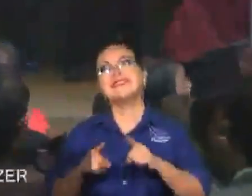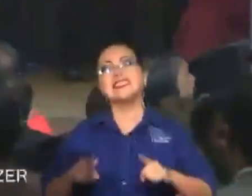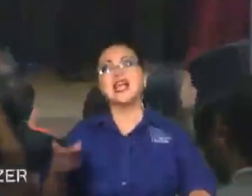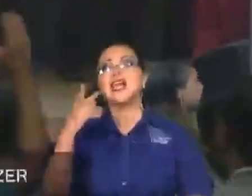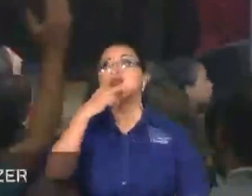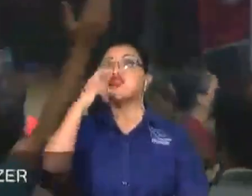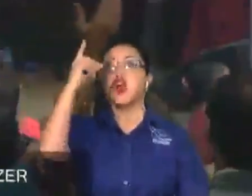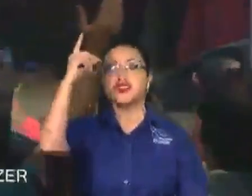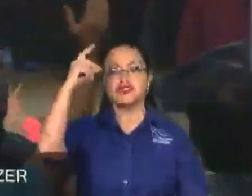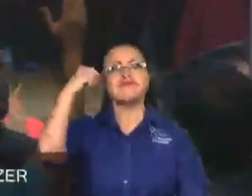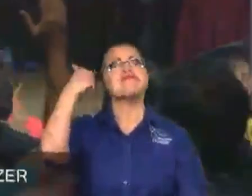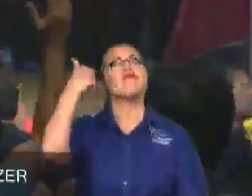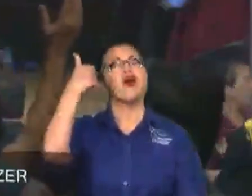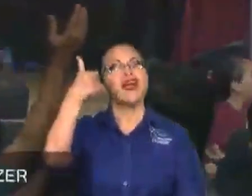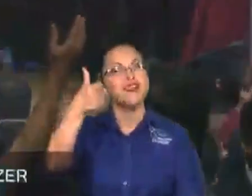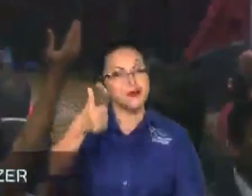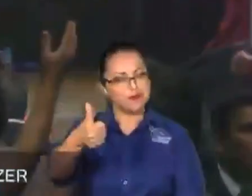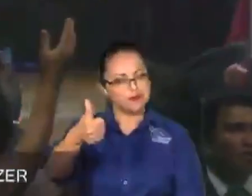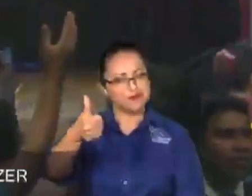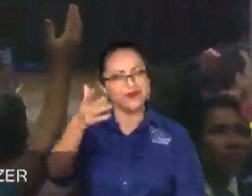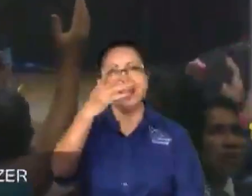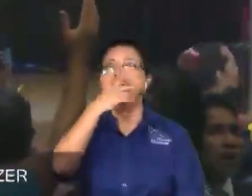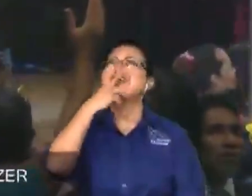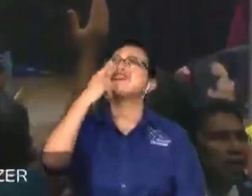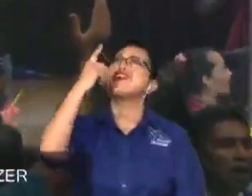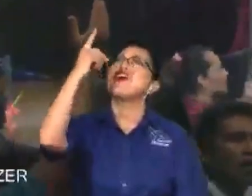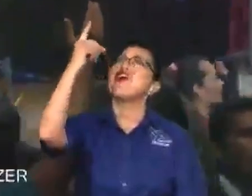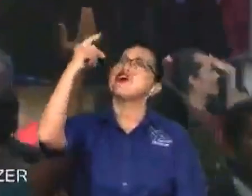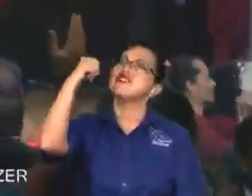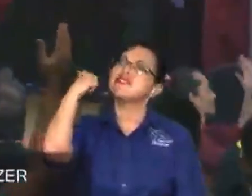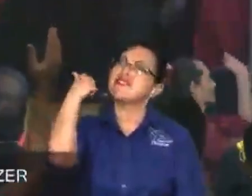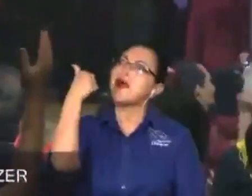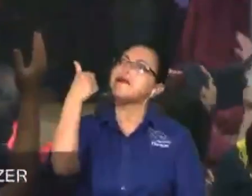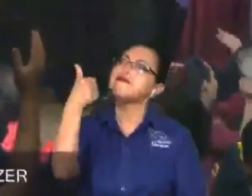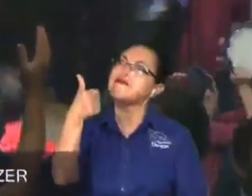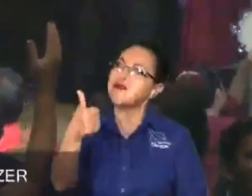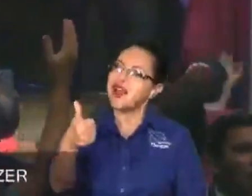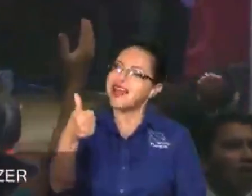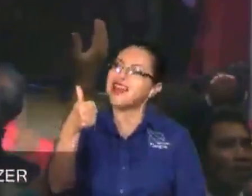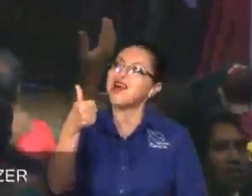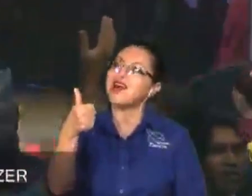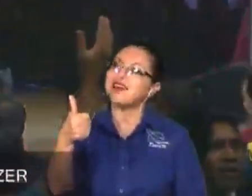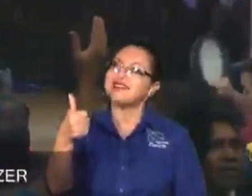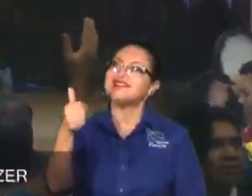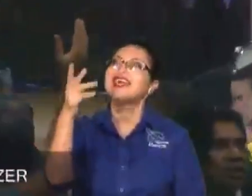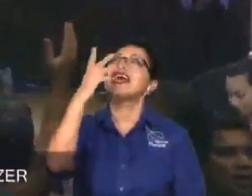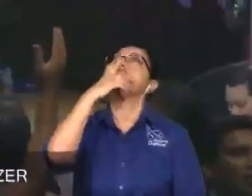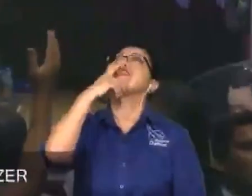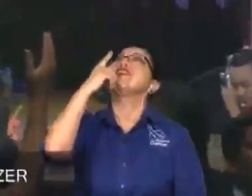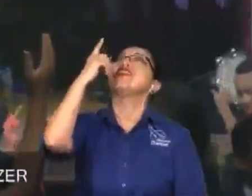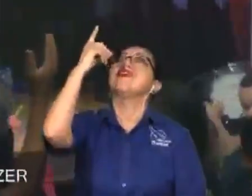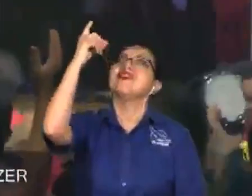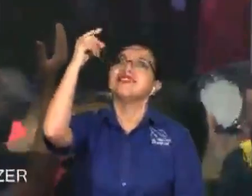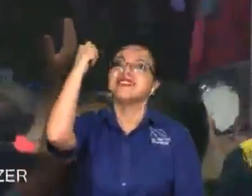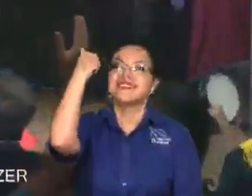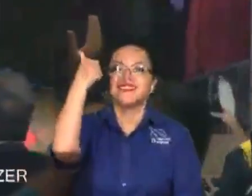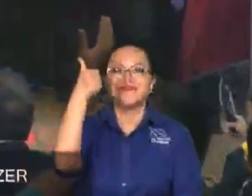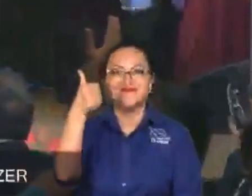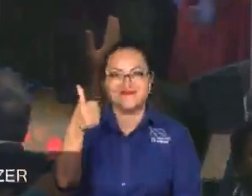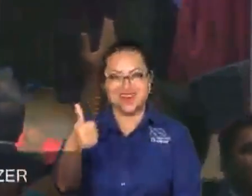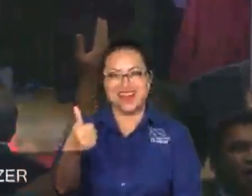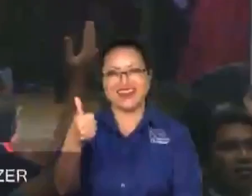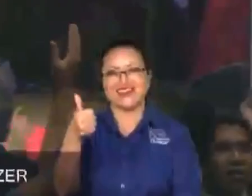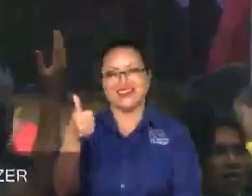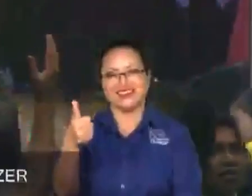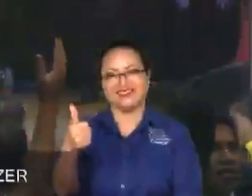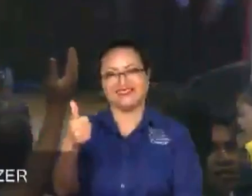Y bueno es Dios. Bueno es Dios. Bueno es Dios. Bueno es Dios. Bueno es Dios.